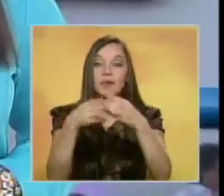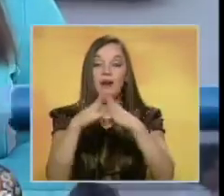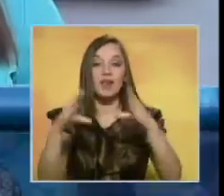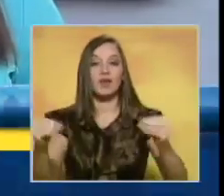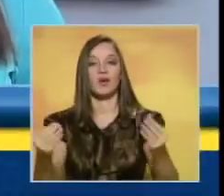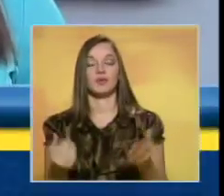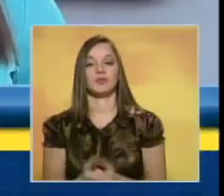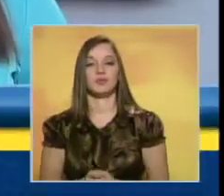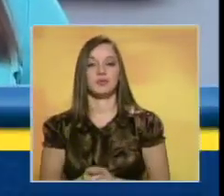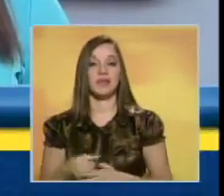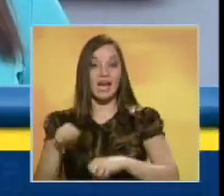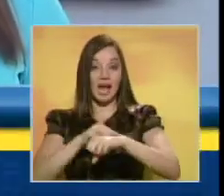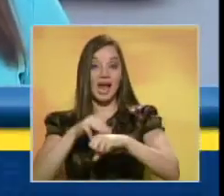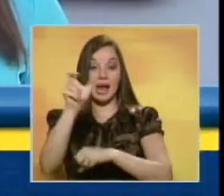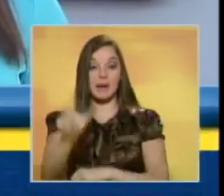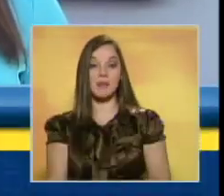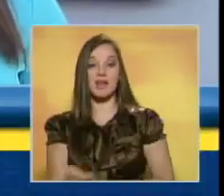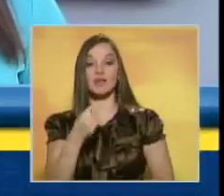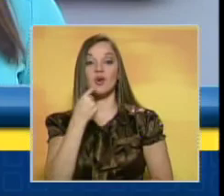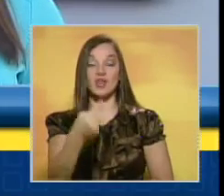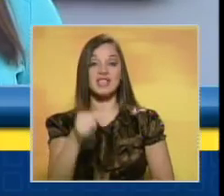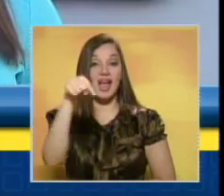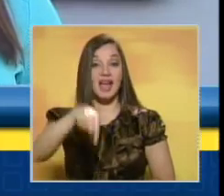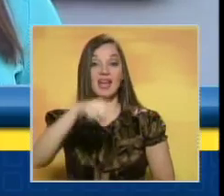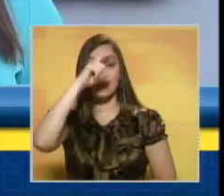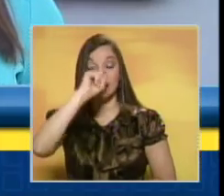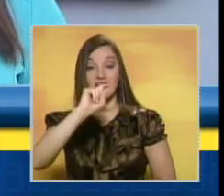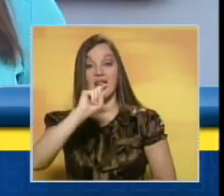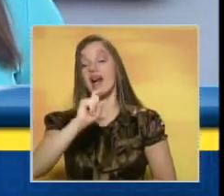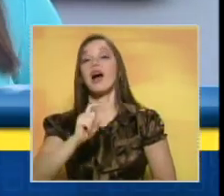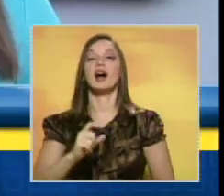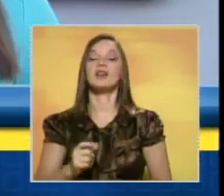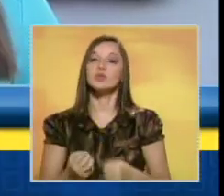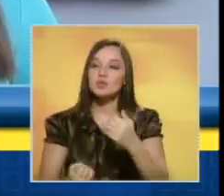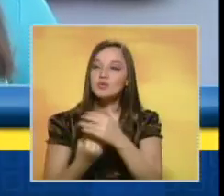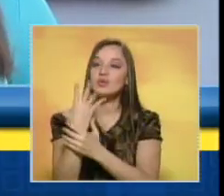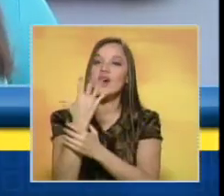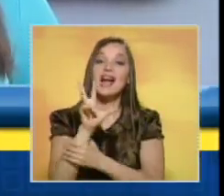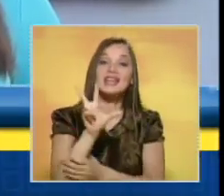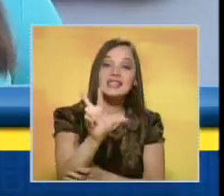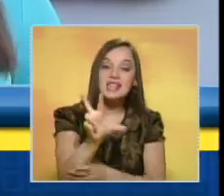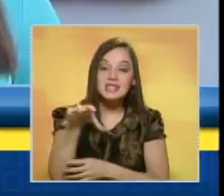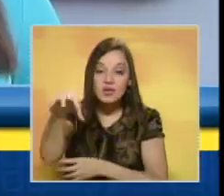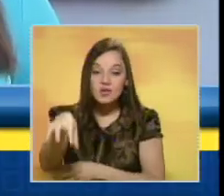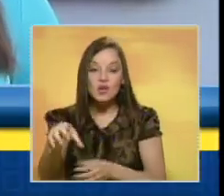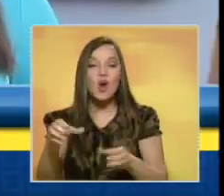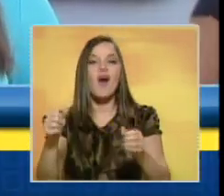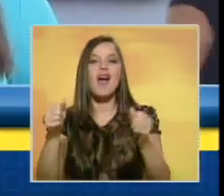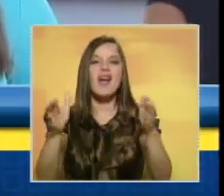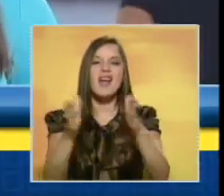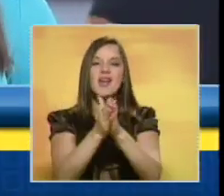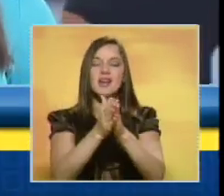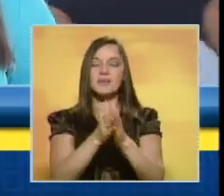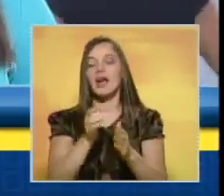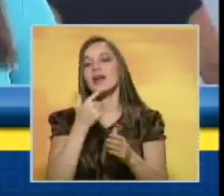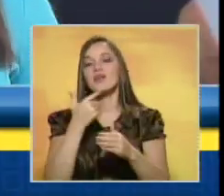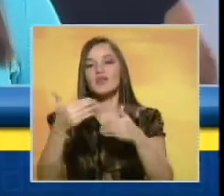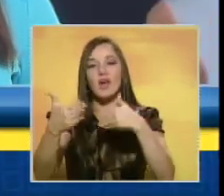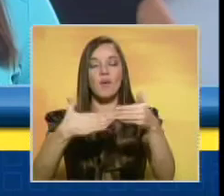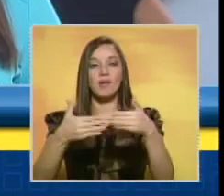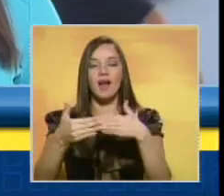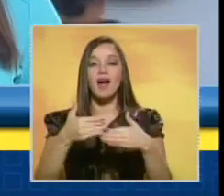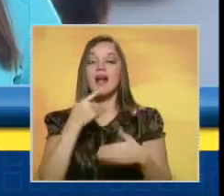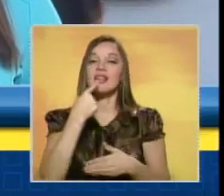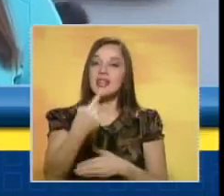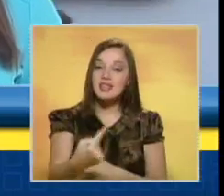ministro Jesse Chacón informó que para este año está previsto inaugurar un tercer núcleo del Sistema Nacional de Orquestas en Cumaná. El propósito, dijo, que es llevar estos